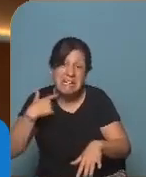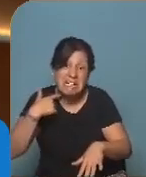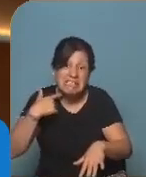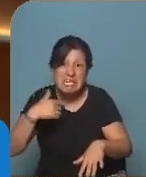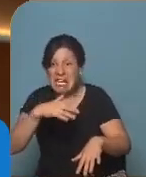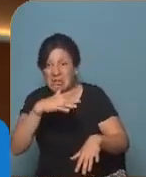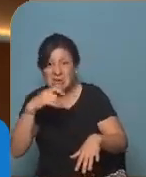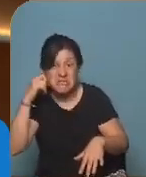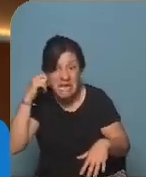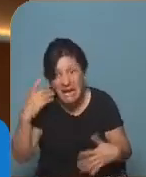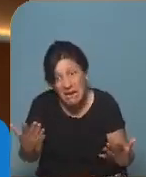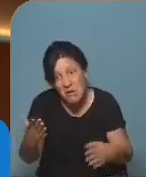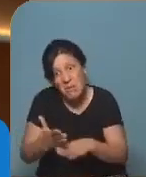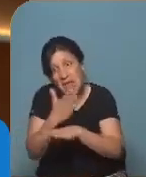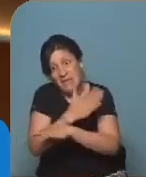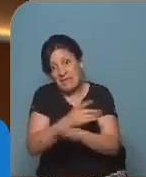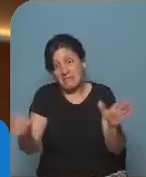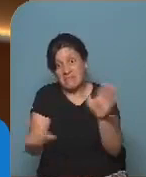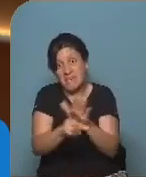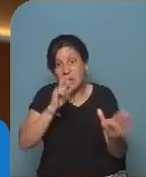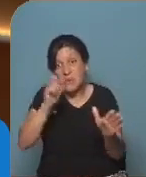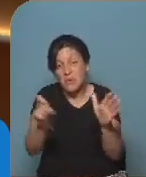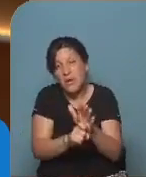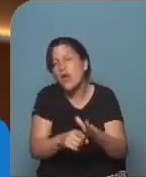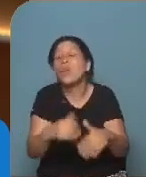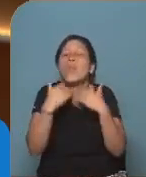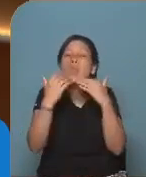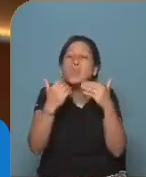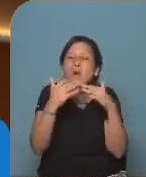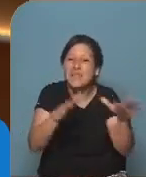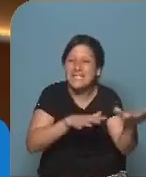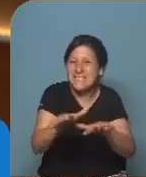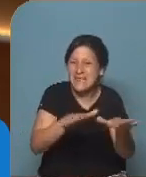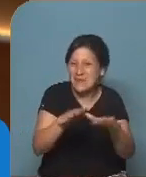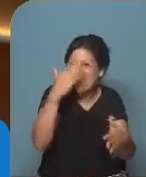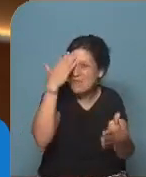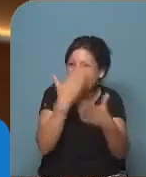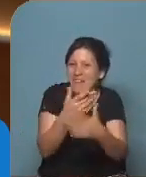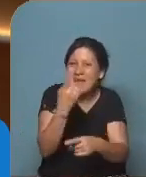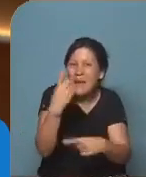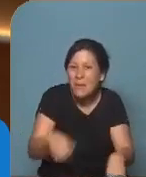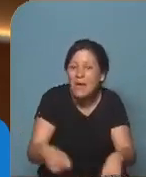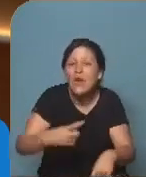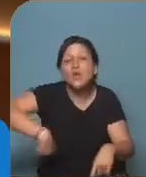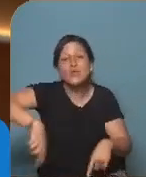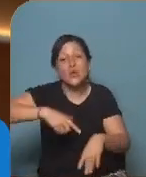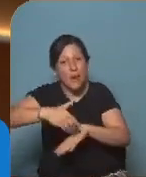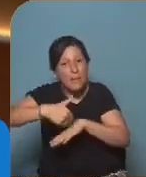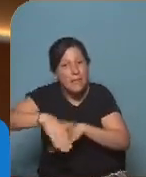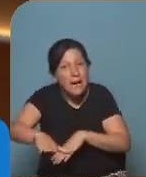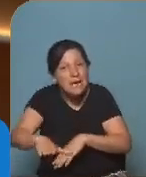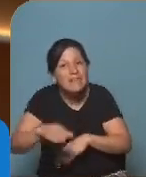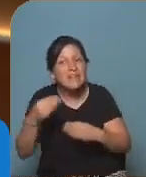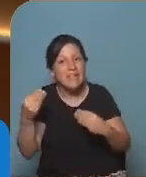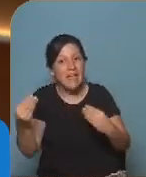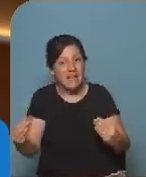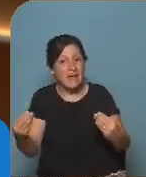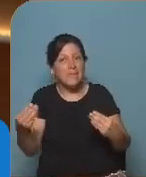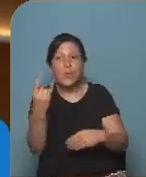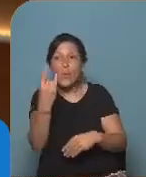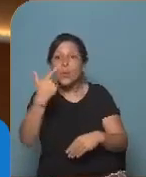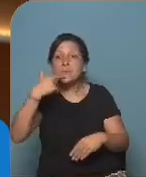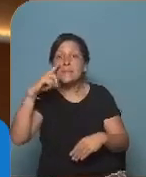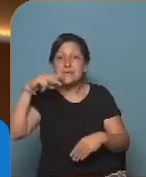independientemente de la gravedad del hecho que cometan? Entonces nosotros de Usina de Justicia estamos trabajando para que en lugar